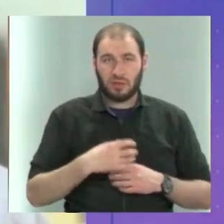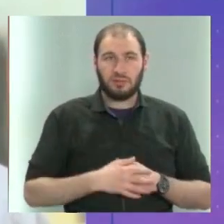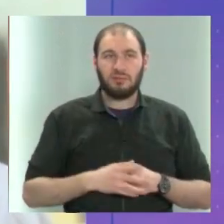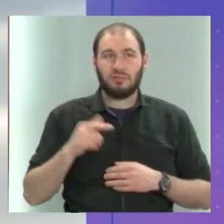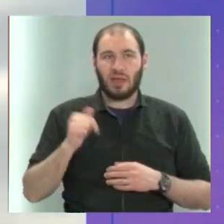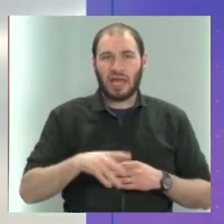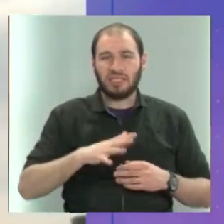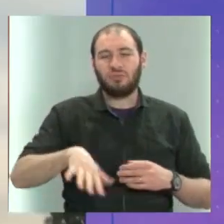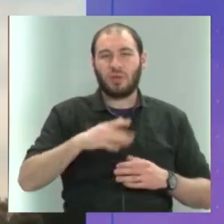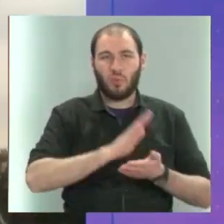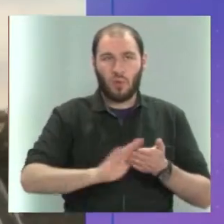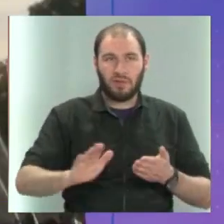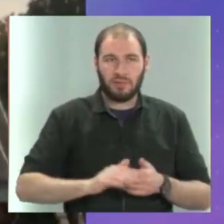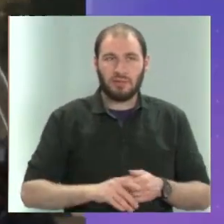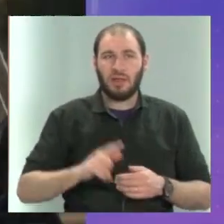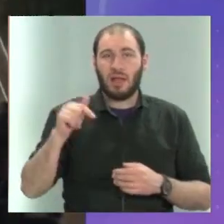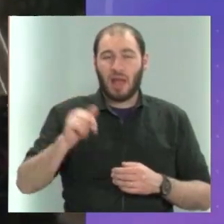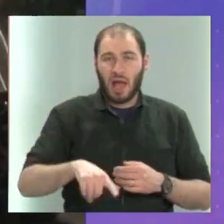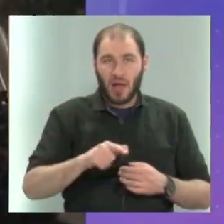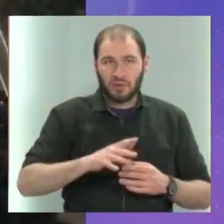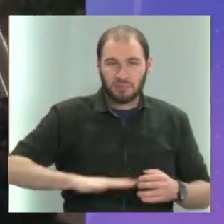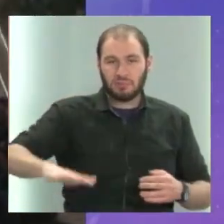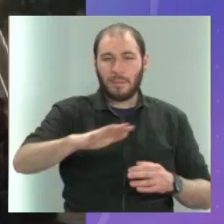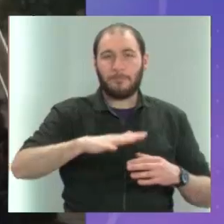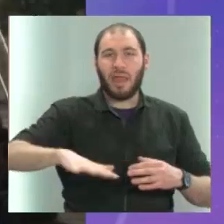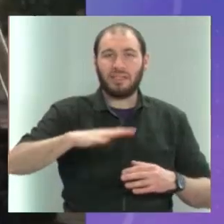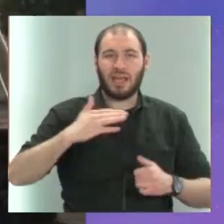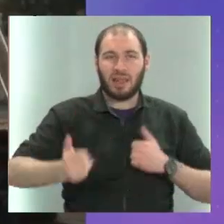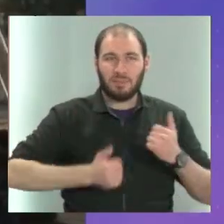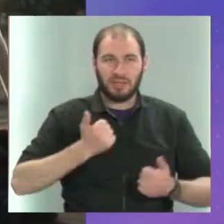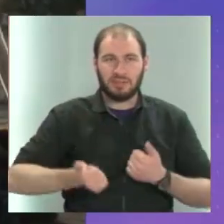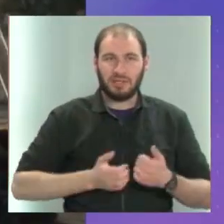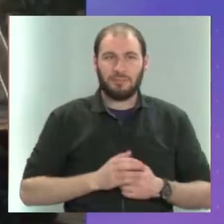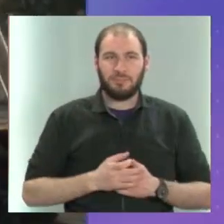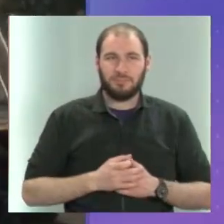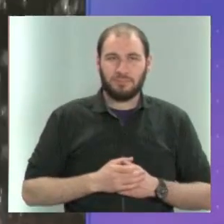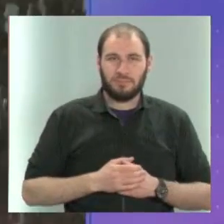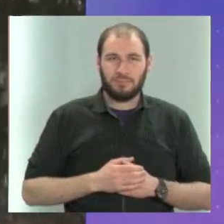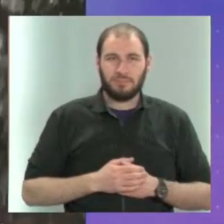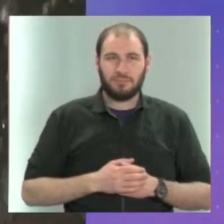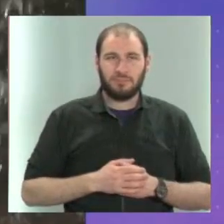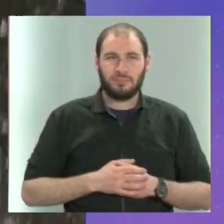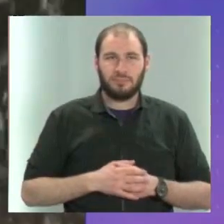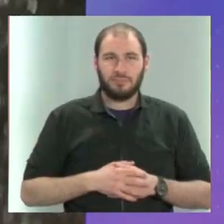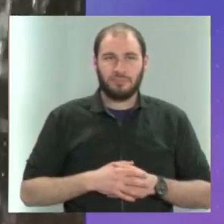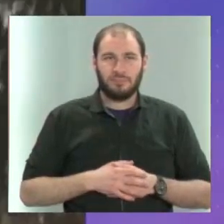se trazó la ciudad nueva, que es la que está en torno de la Plaza Independencia.